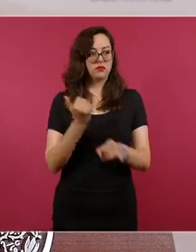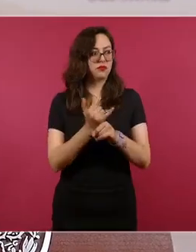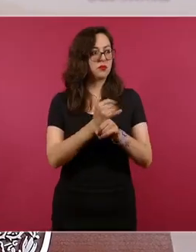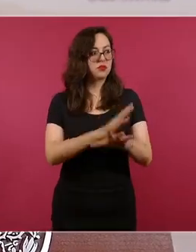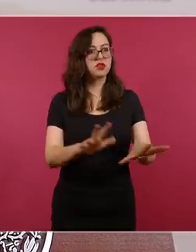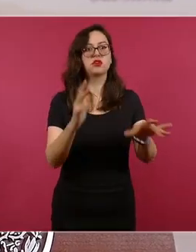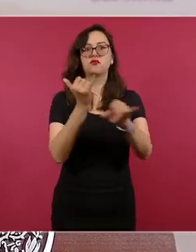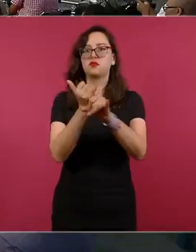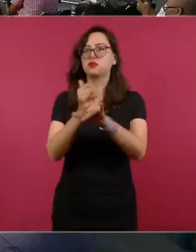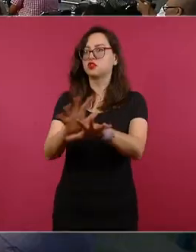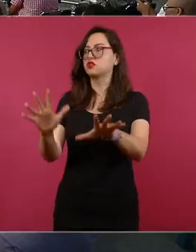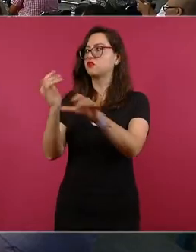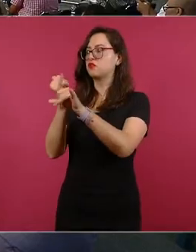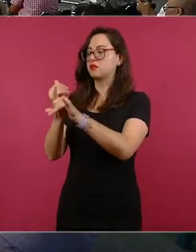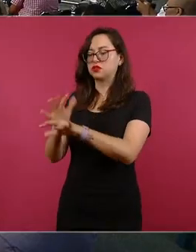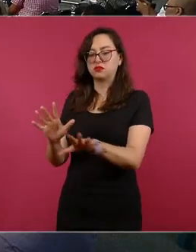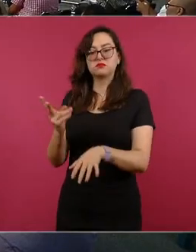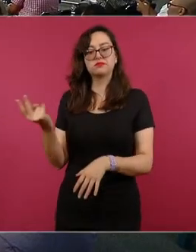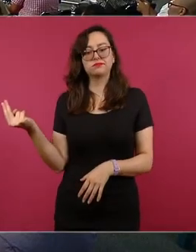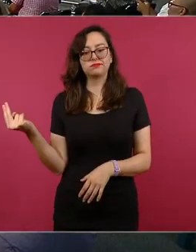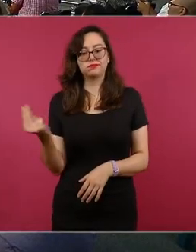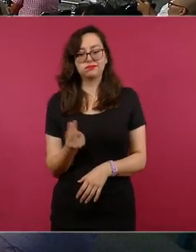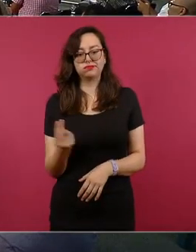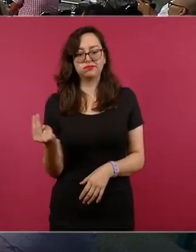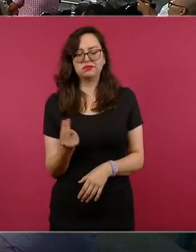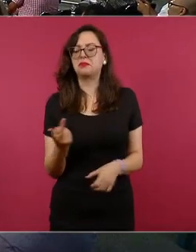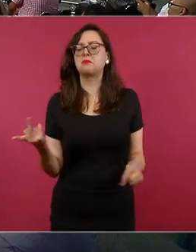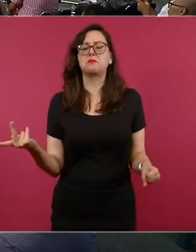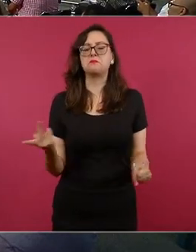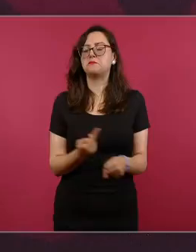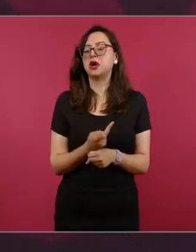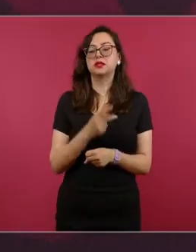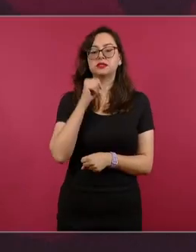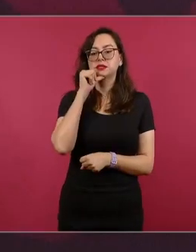pero no pasa nada.